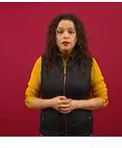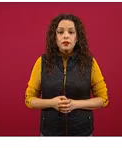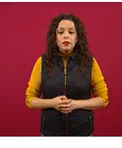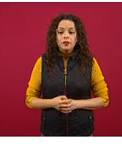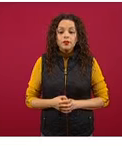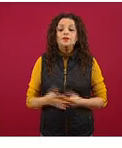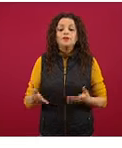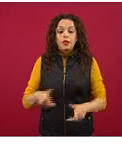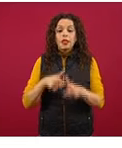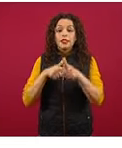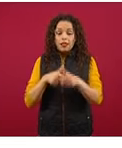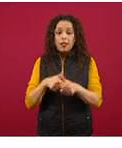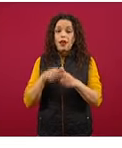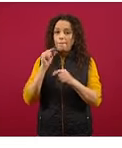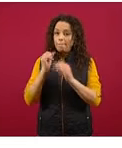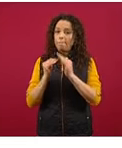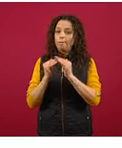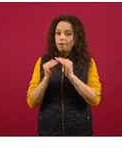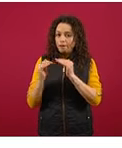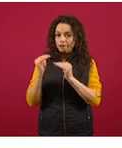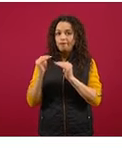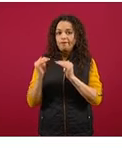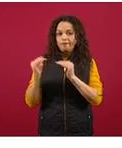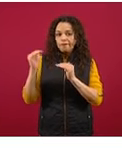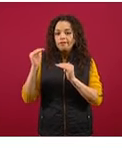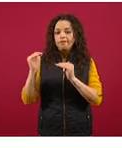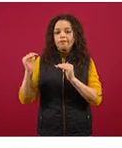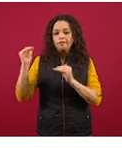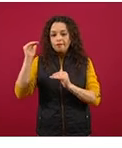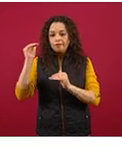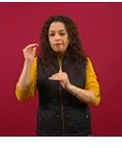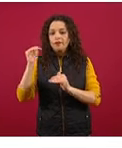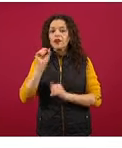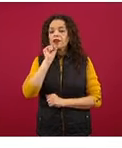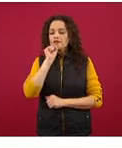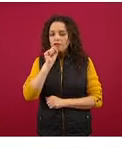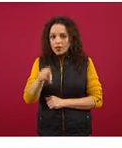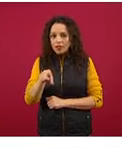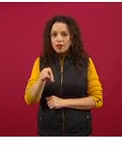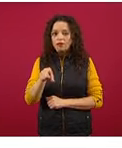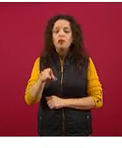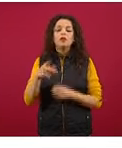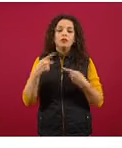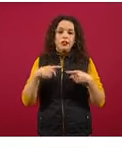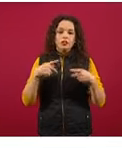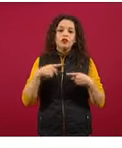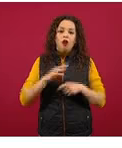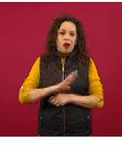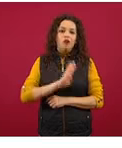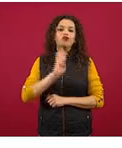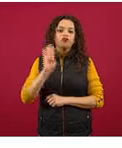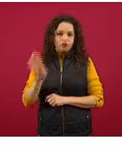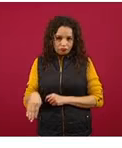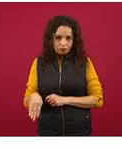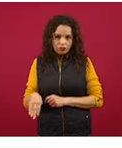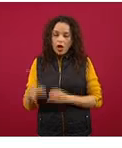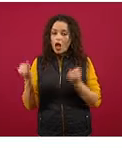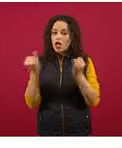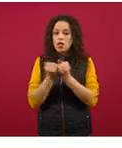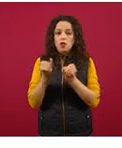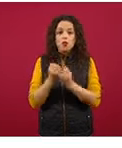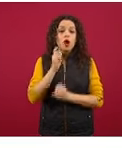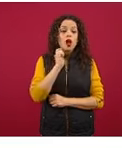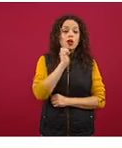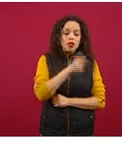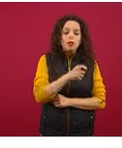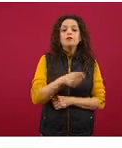en un incremento también en el número de defunciones. al igual que hay un incremento en el número